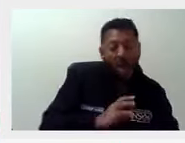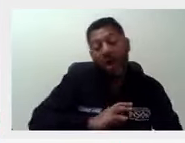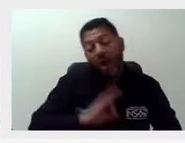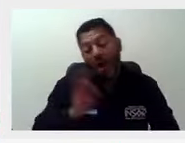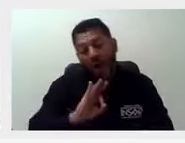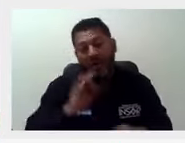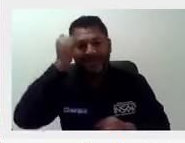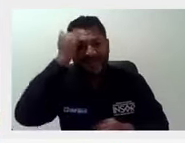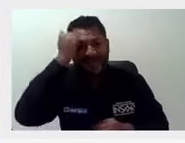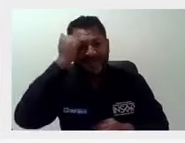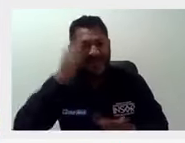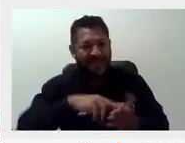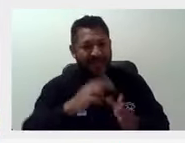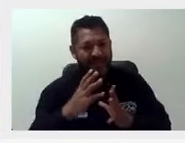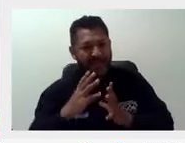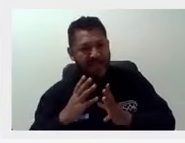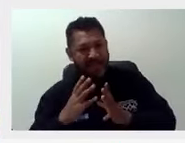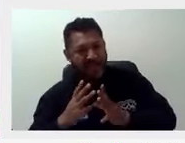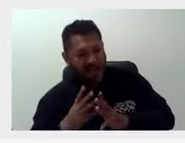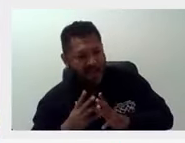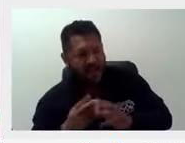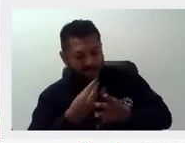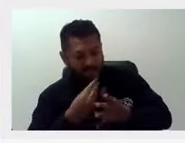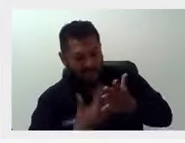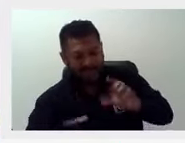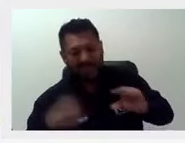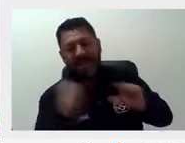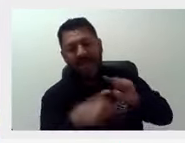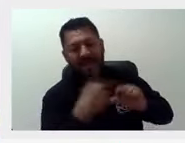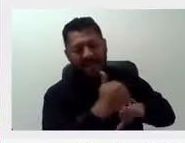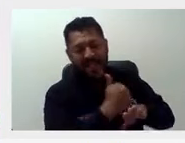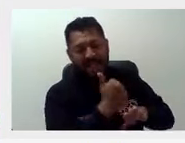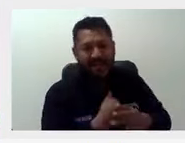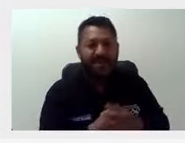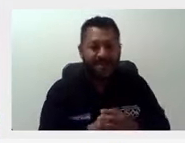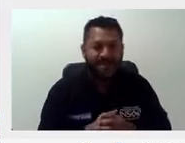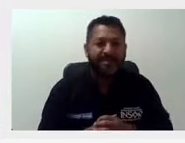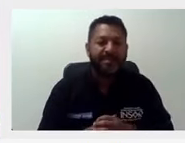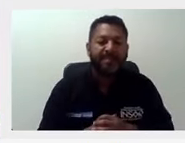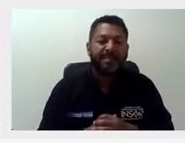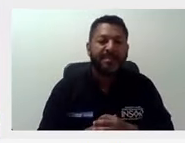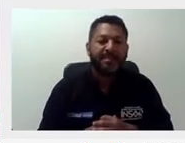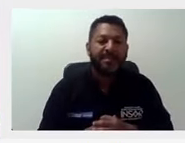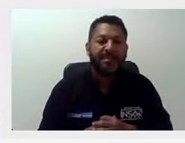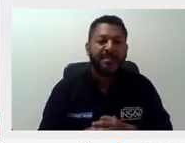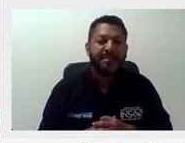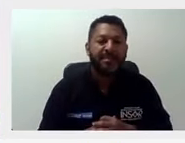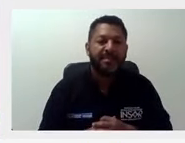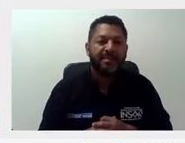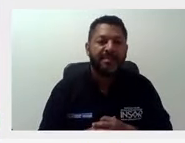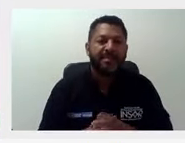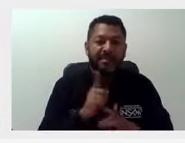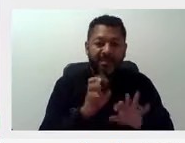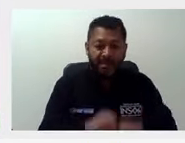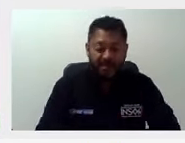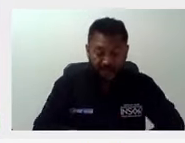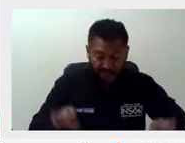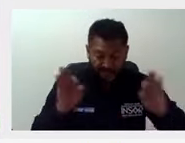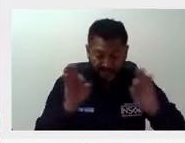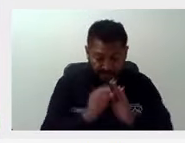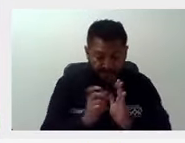esa sobrecarga de qué van a mandar. Creo que un punto también que nosotros determinamos mucho y que le oímos mucho a las